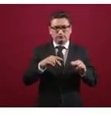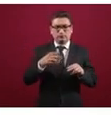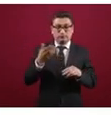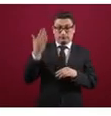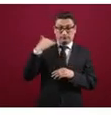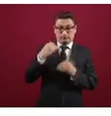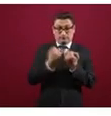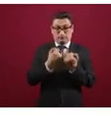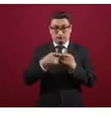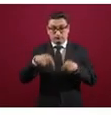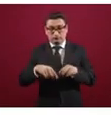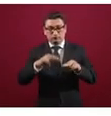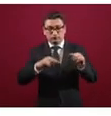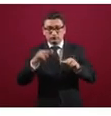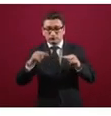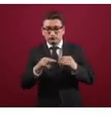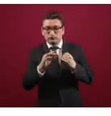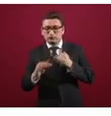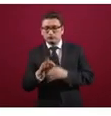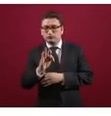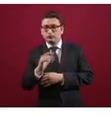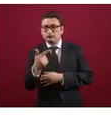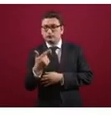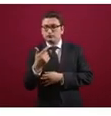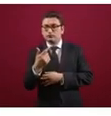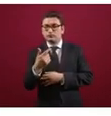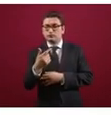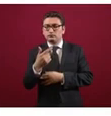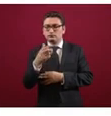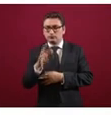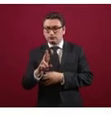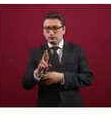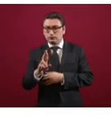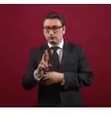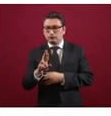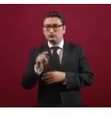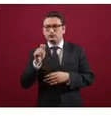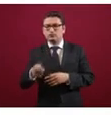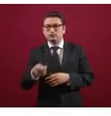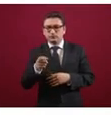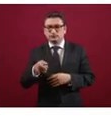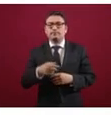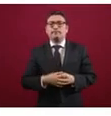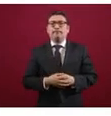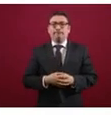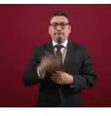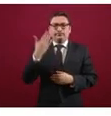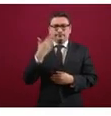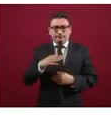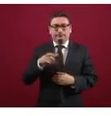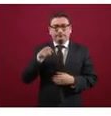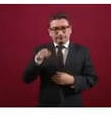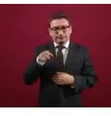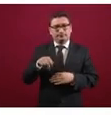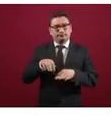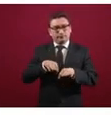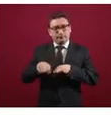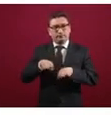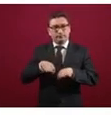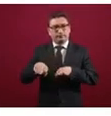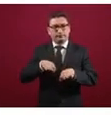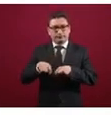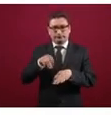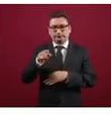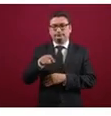final hay una gráfica que dice fiscalía general de la república son las son los trabajos donde la